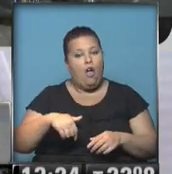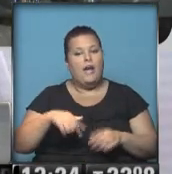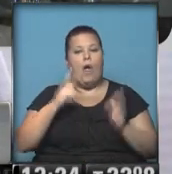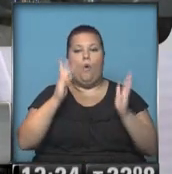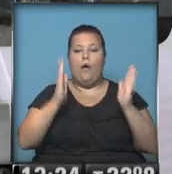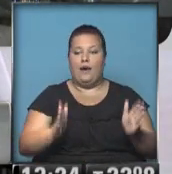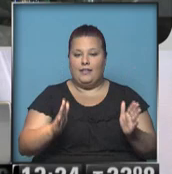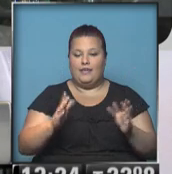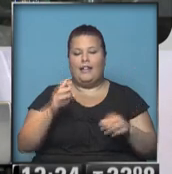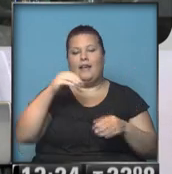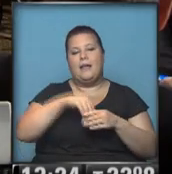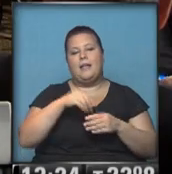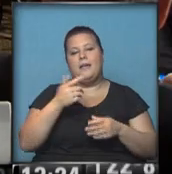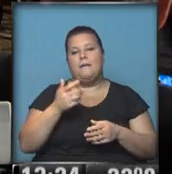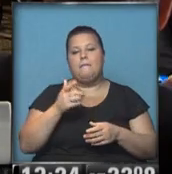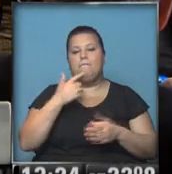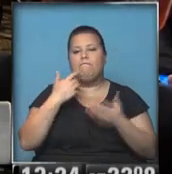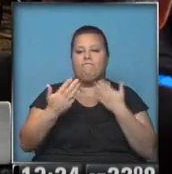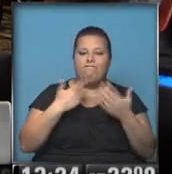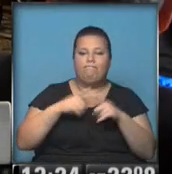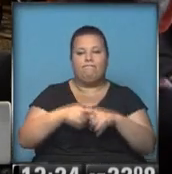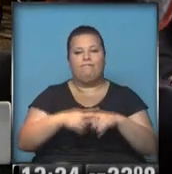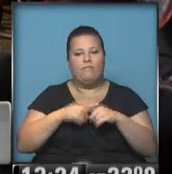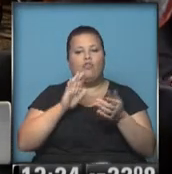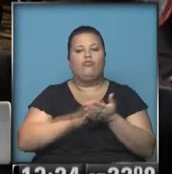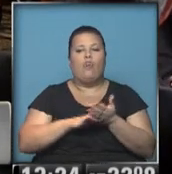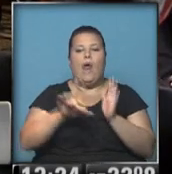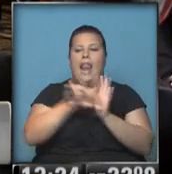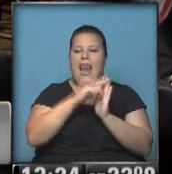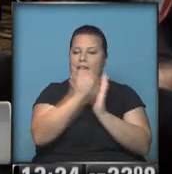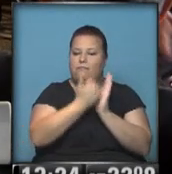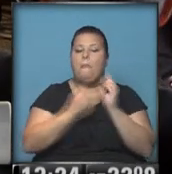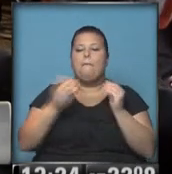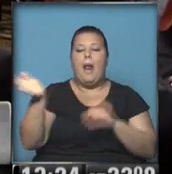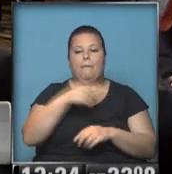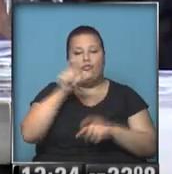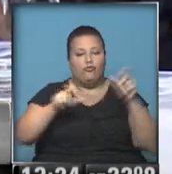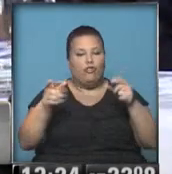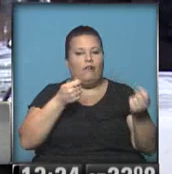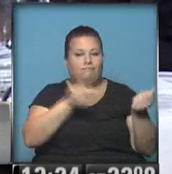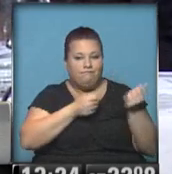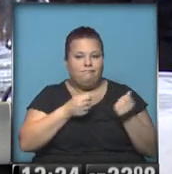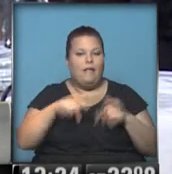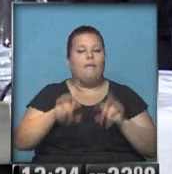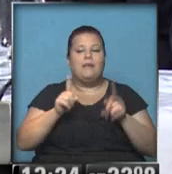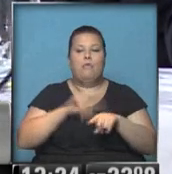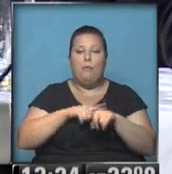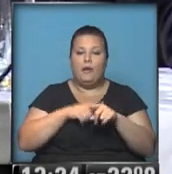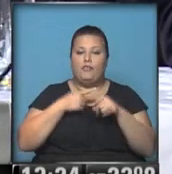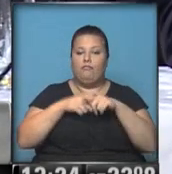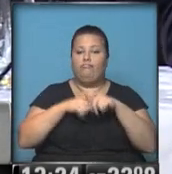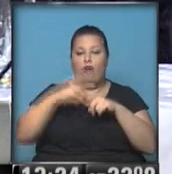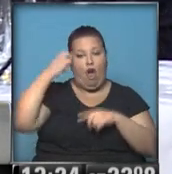primera actividad en el interior del país de discusión de lo que es el paquete de leyes para los consumidores que se está discutiendo simultáneamente en